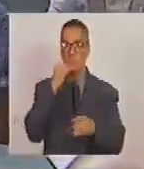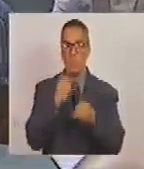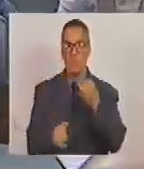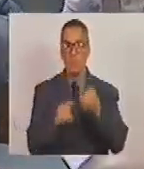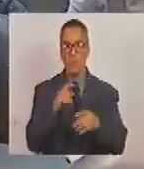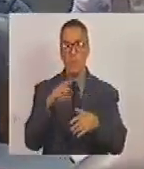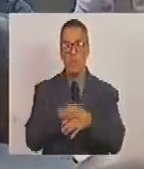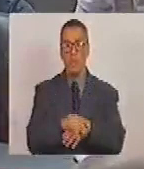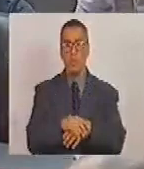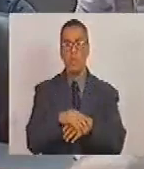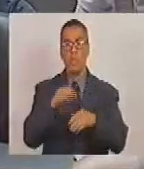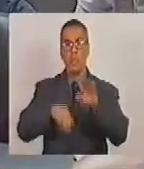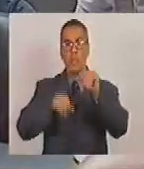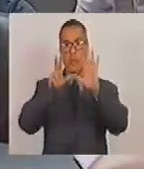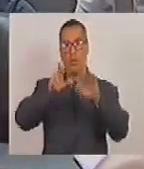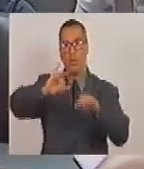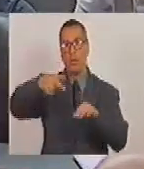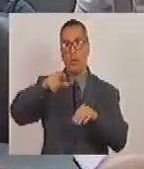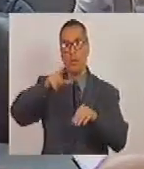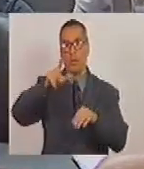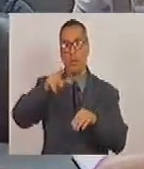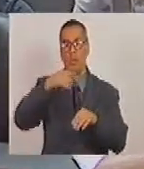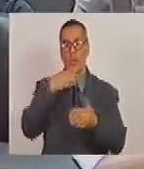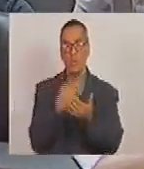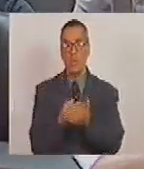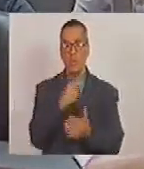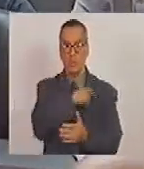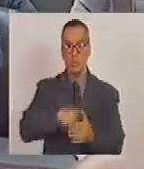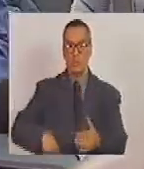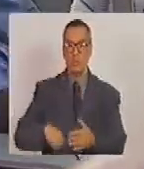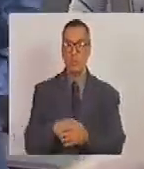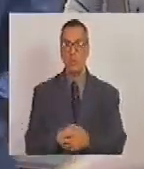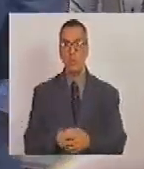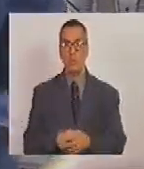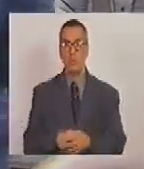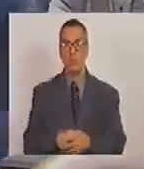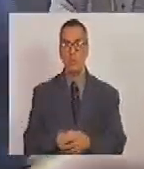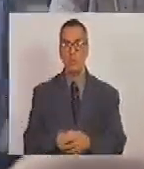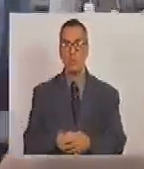el día 18 del corriente mes. Muchas gracias, señor presidente.